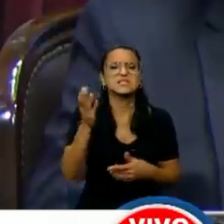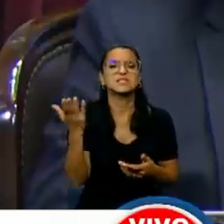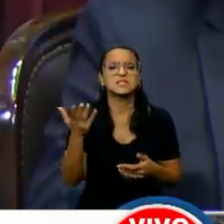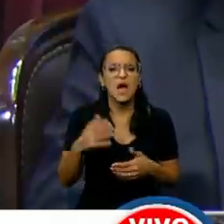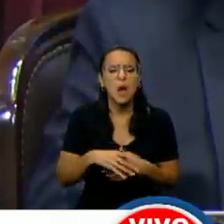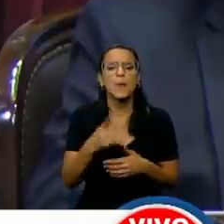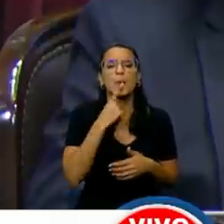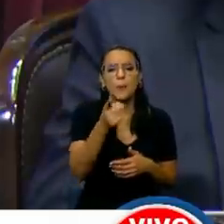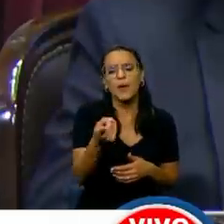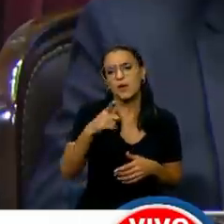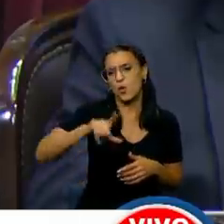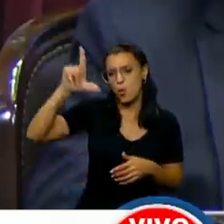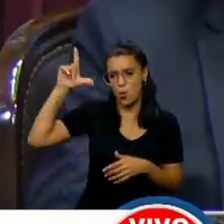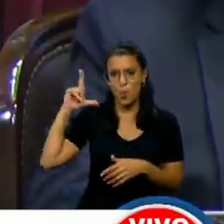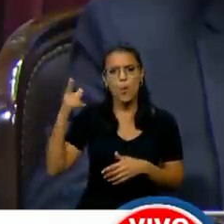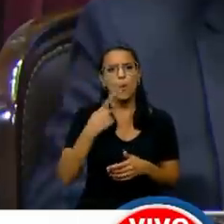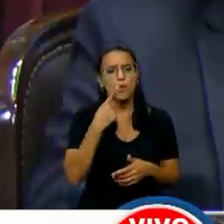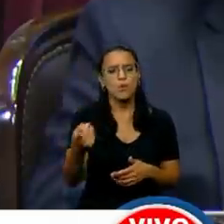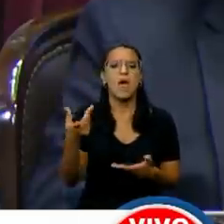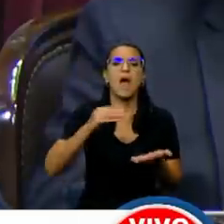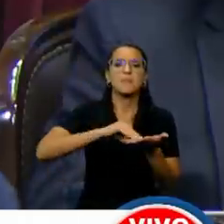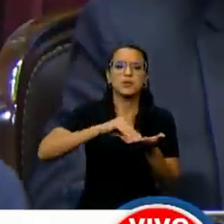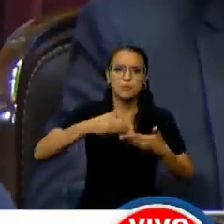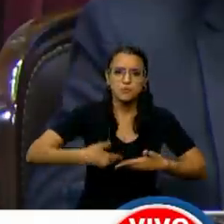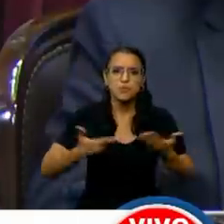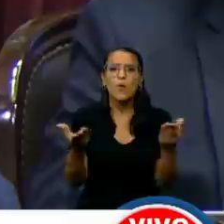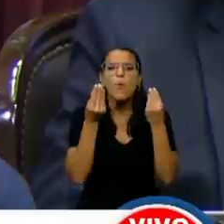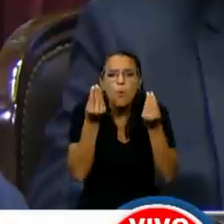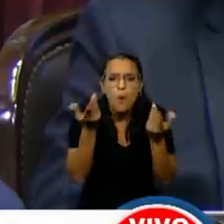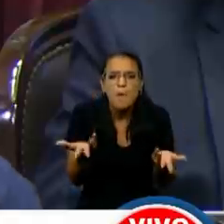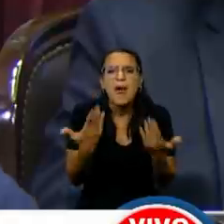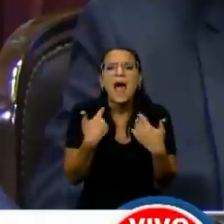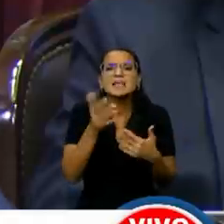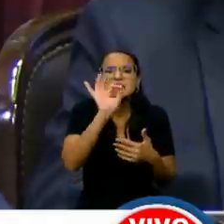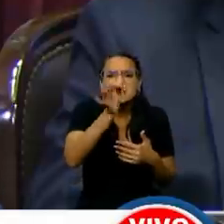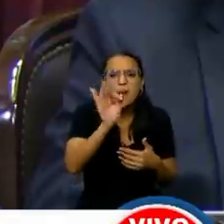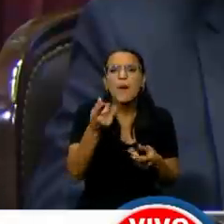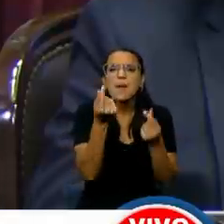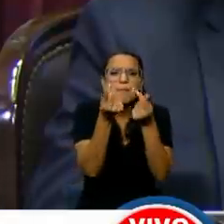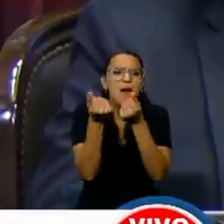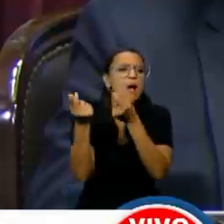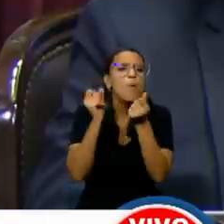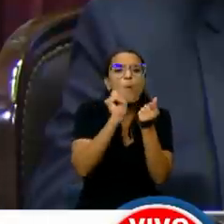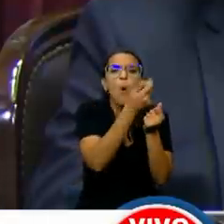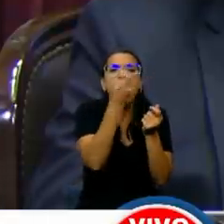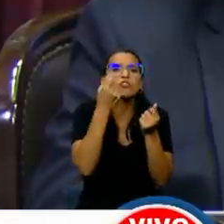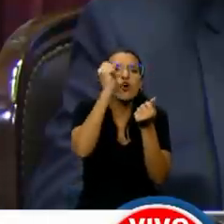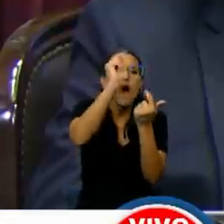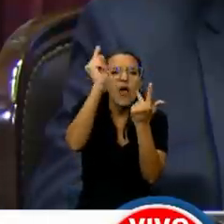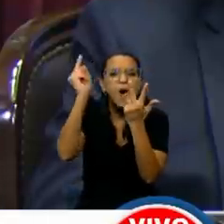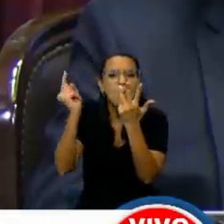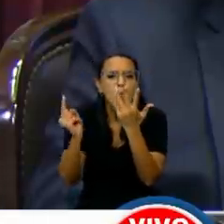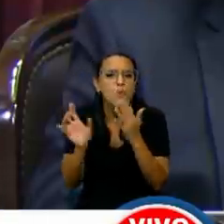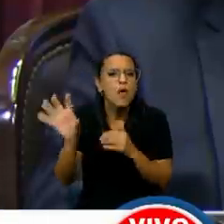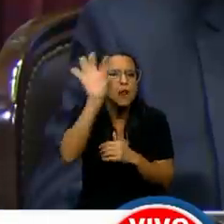y lo plantea el ron de administradora pública cuál es el criterio para saber de cuánto le correspondía a cada provincia